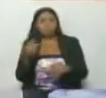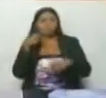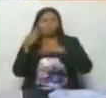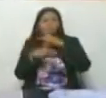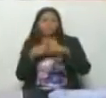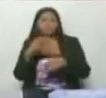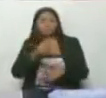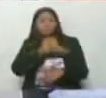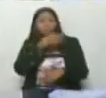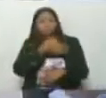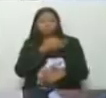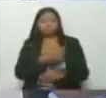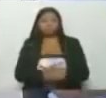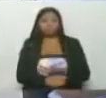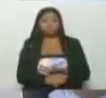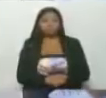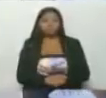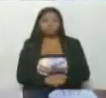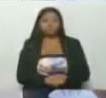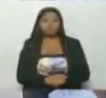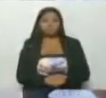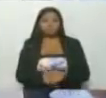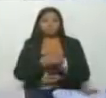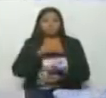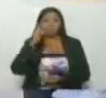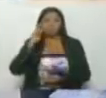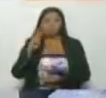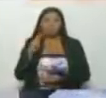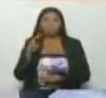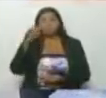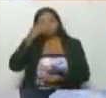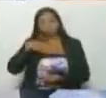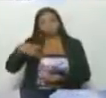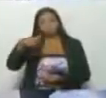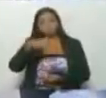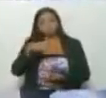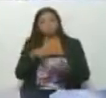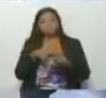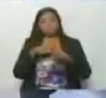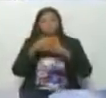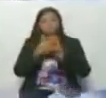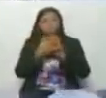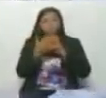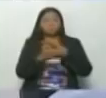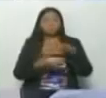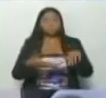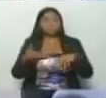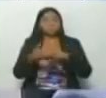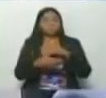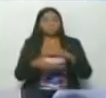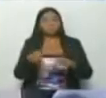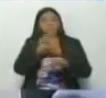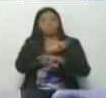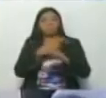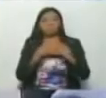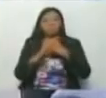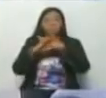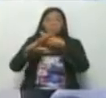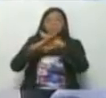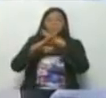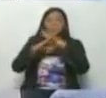sociales y de el pueblo entonces aquí estamos en una situación de gravísima crisis ocasionada por un bloqueo